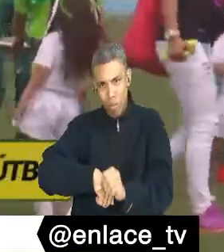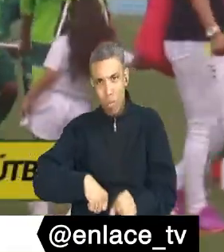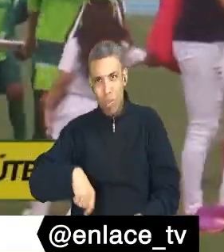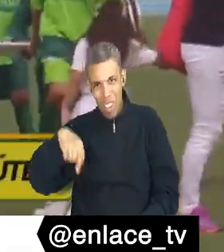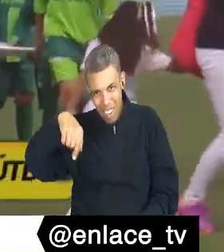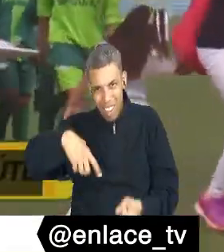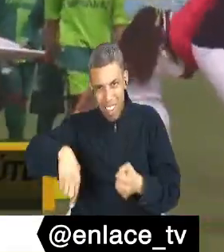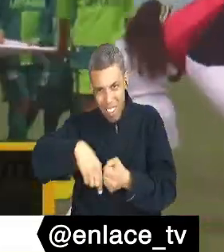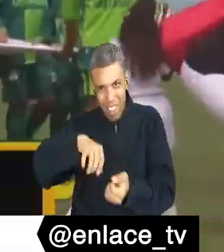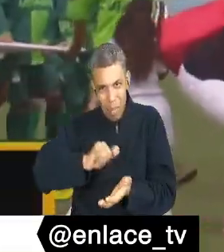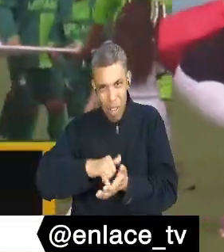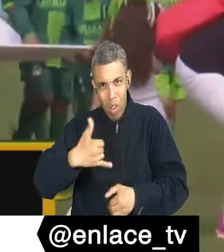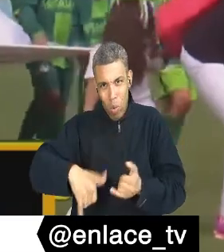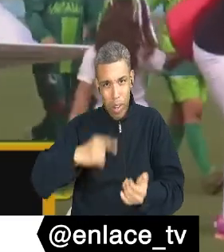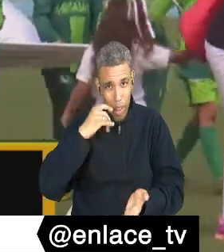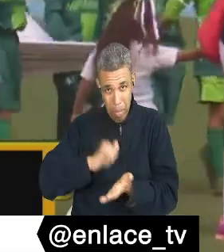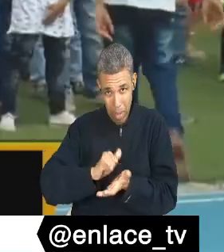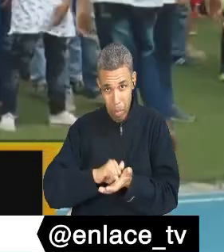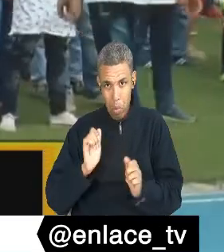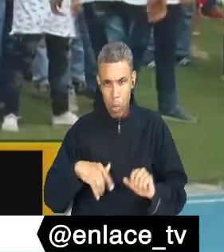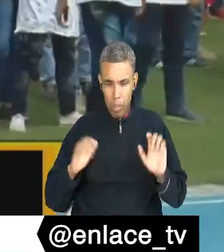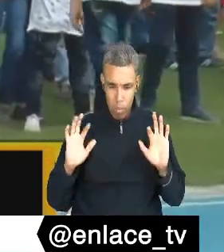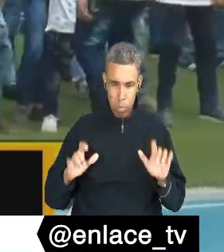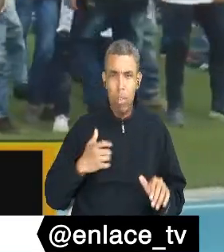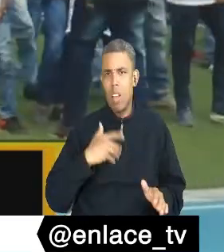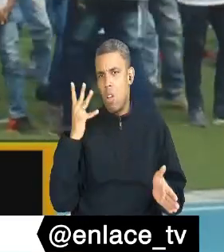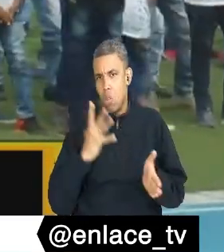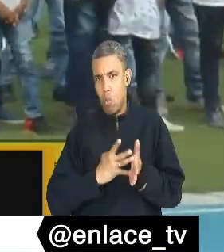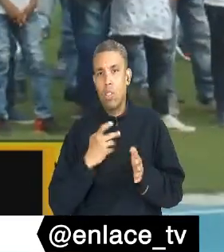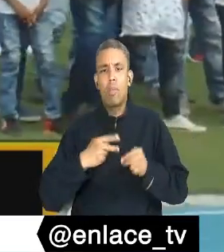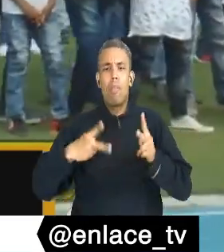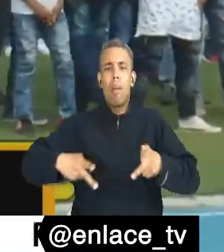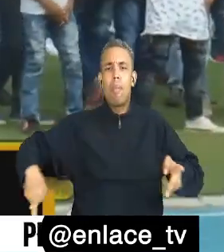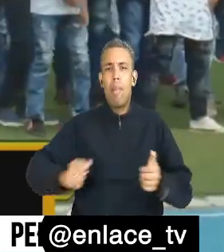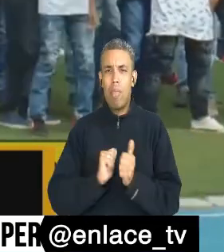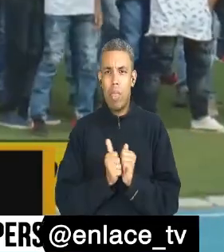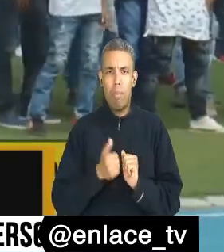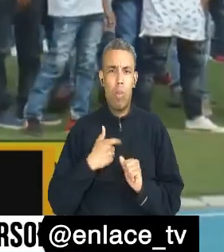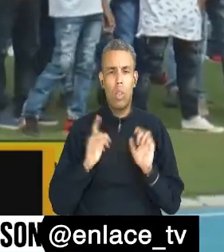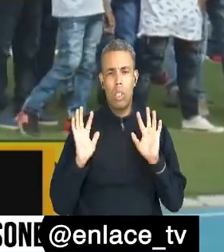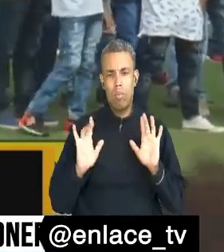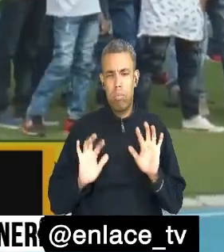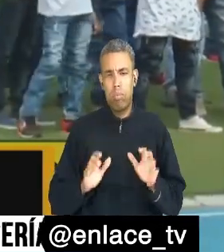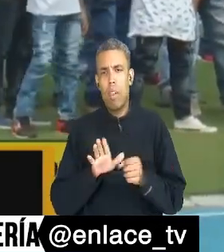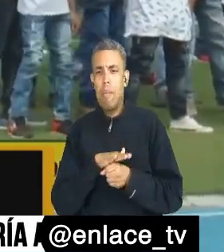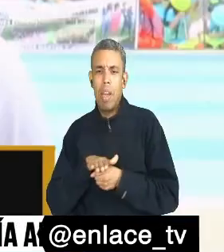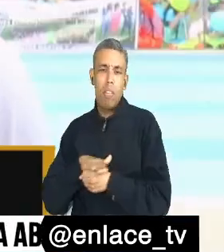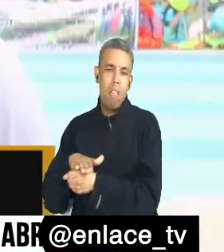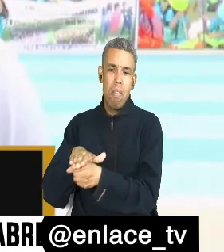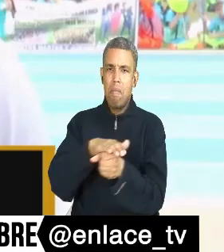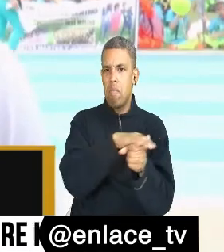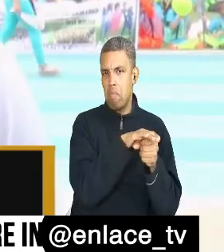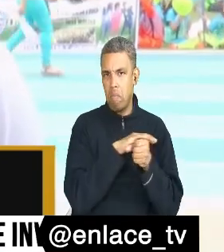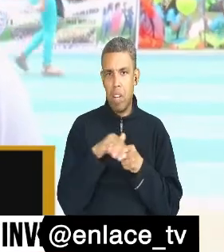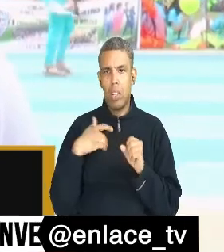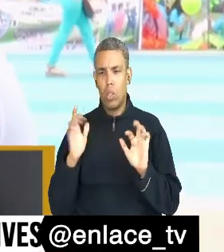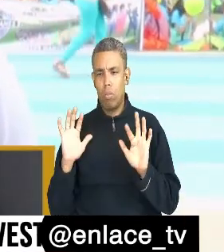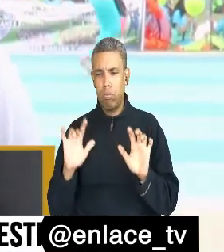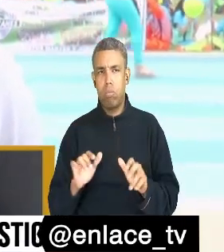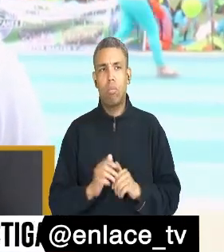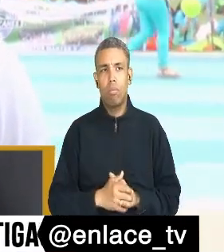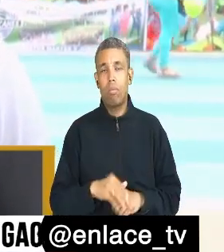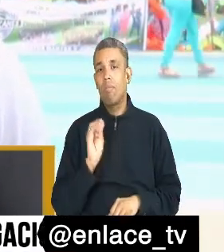Más de 4.000 deportistas van a participar en estas justas que se desarrollarán en varias comunas del puerto petrolero. Asistieron